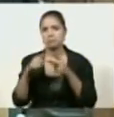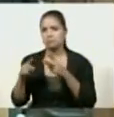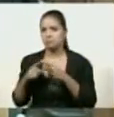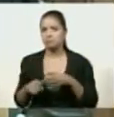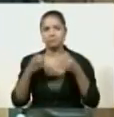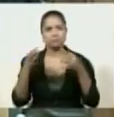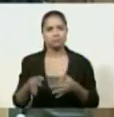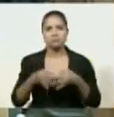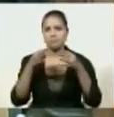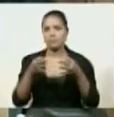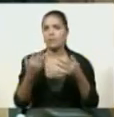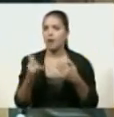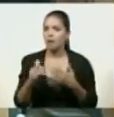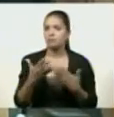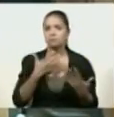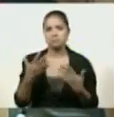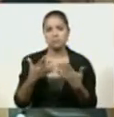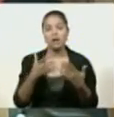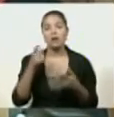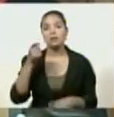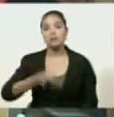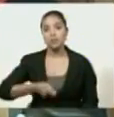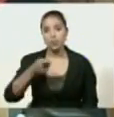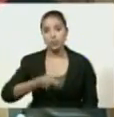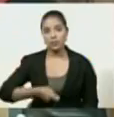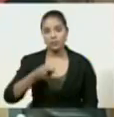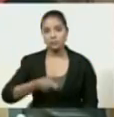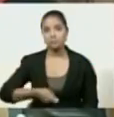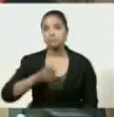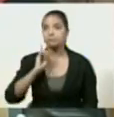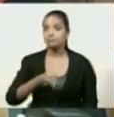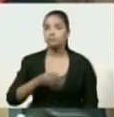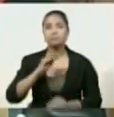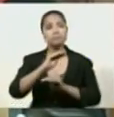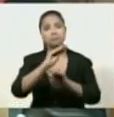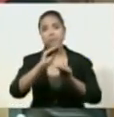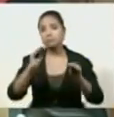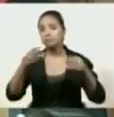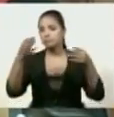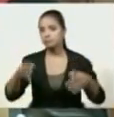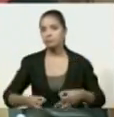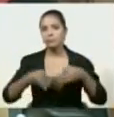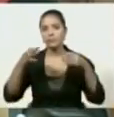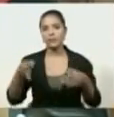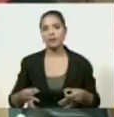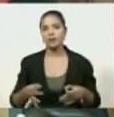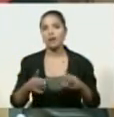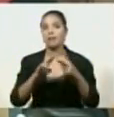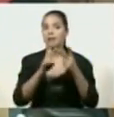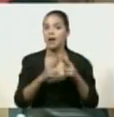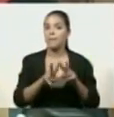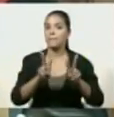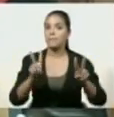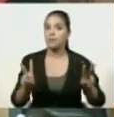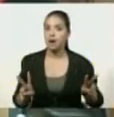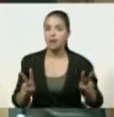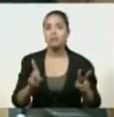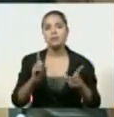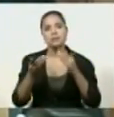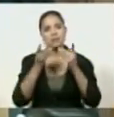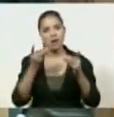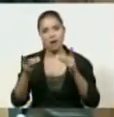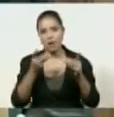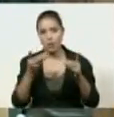siempre existe la mediación. Y el Tribunal Supremo de Justicia ha hecho un llamado permanente, no solamente a la paz, no solamente al